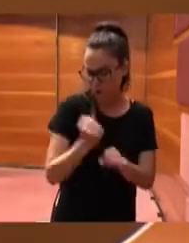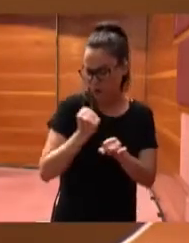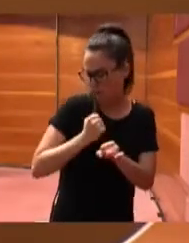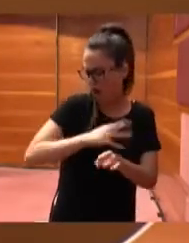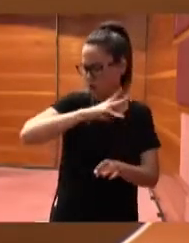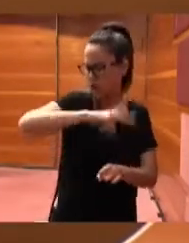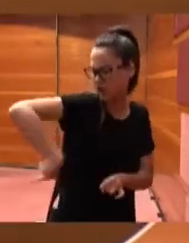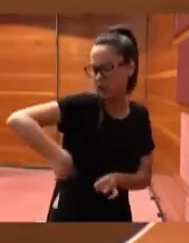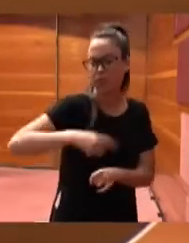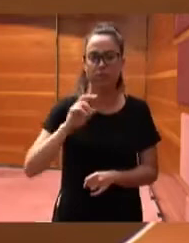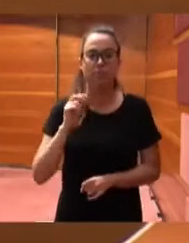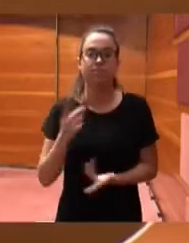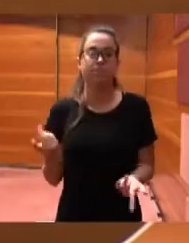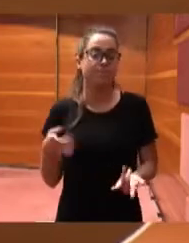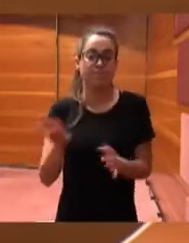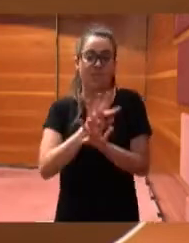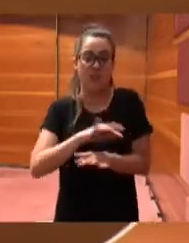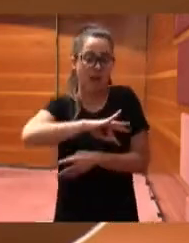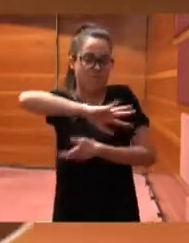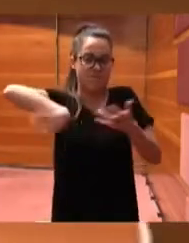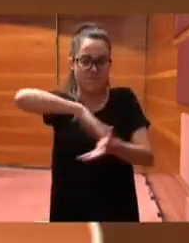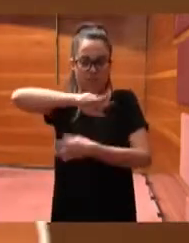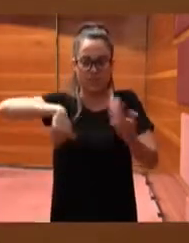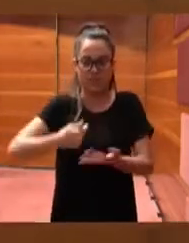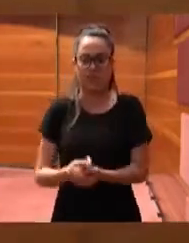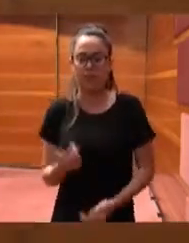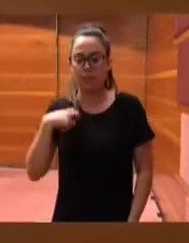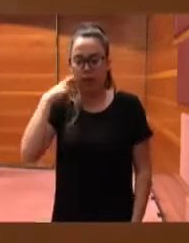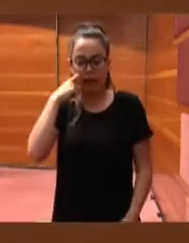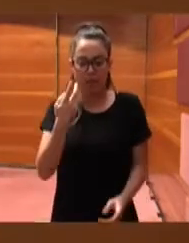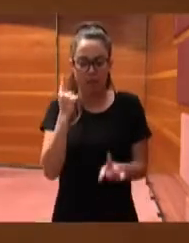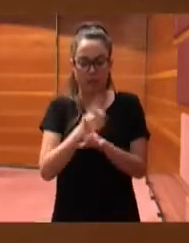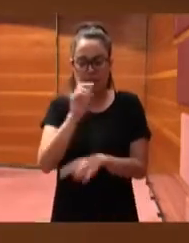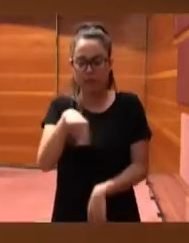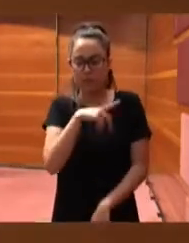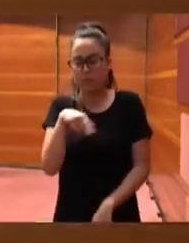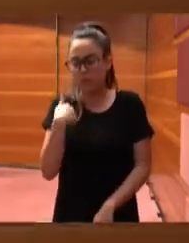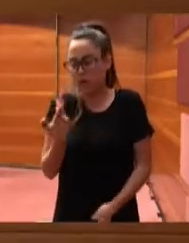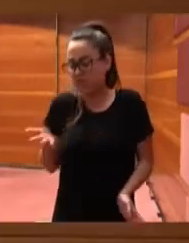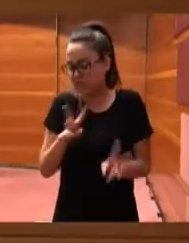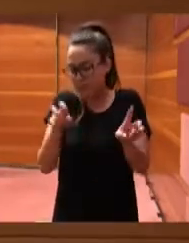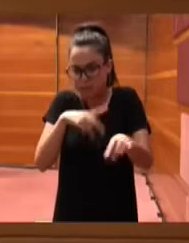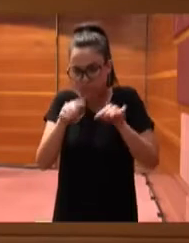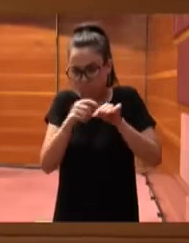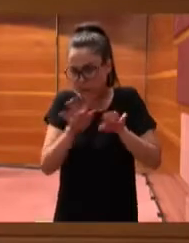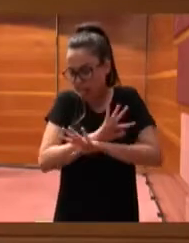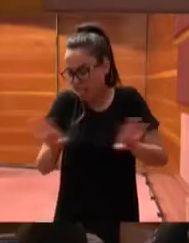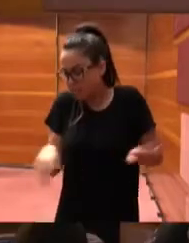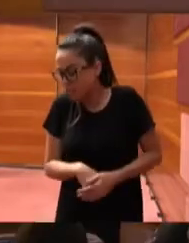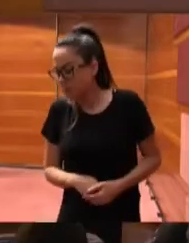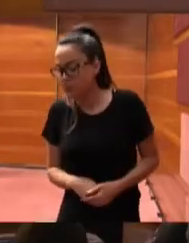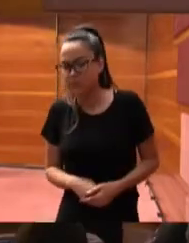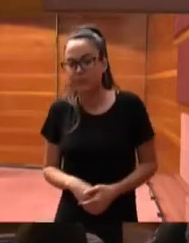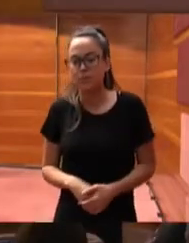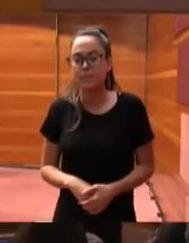el trabajo. ¿Vale? A mí lo de si era racista, yo en eso no voy a entrar. No